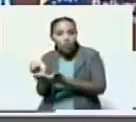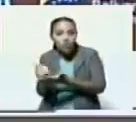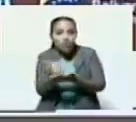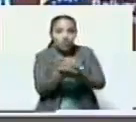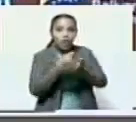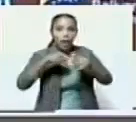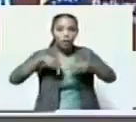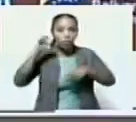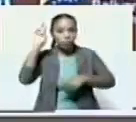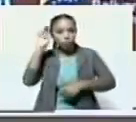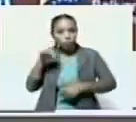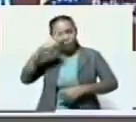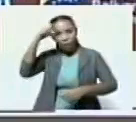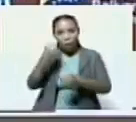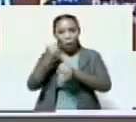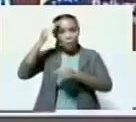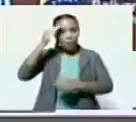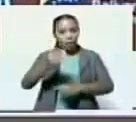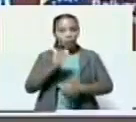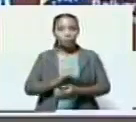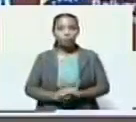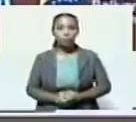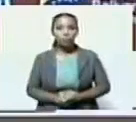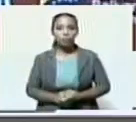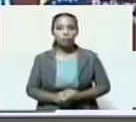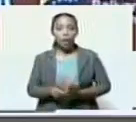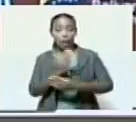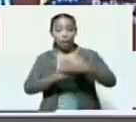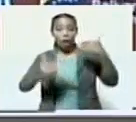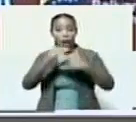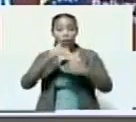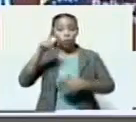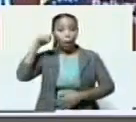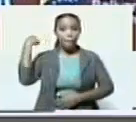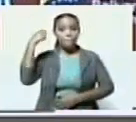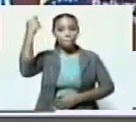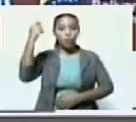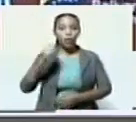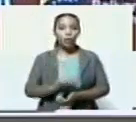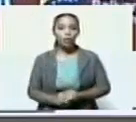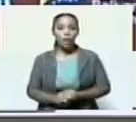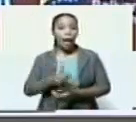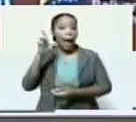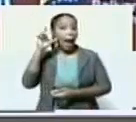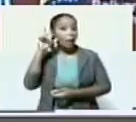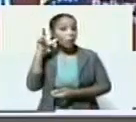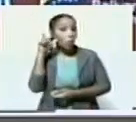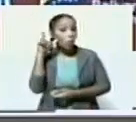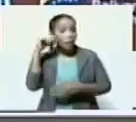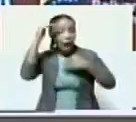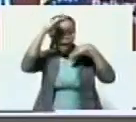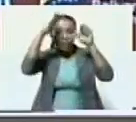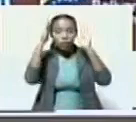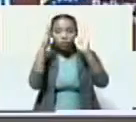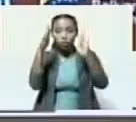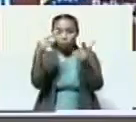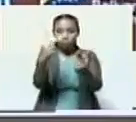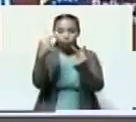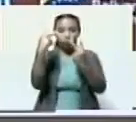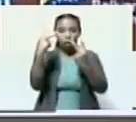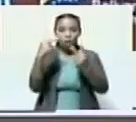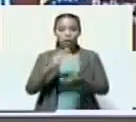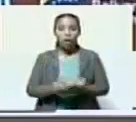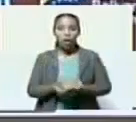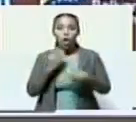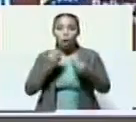de operaciones militares en el Alto Apure, que escuche cómo